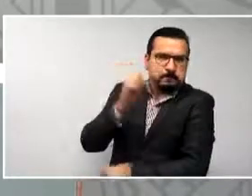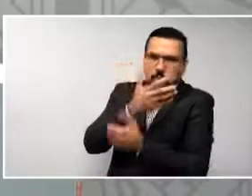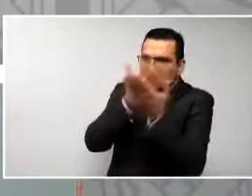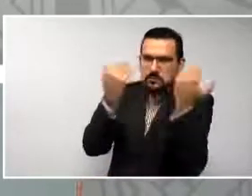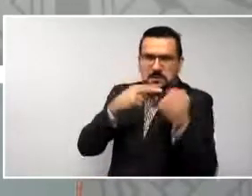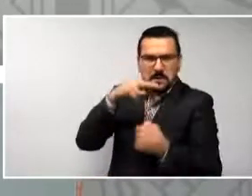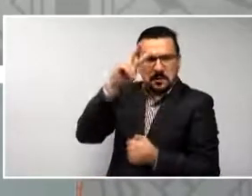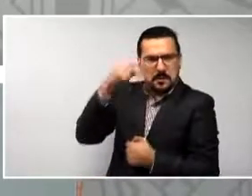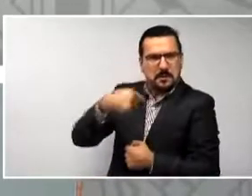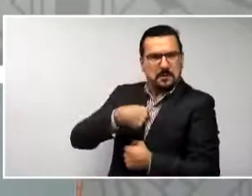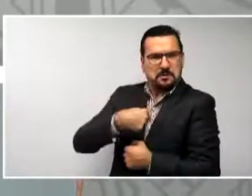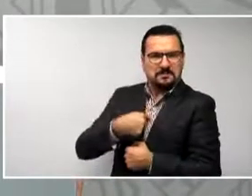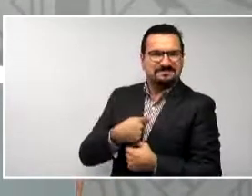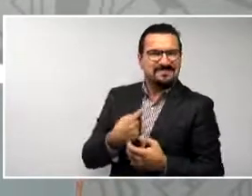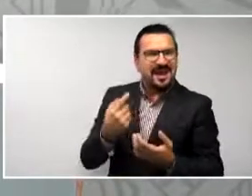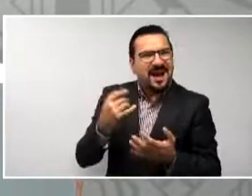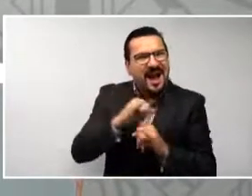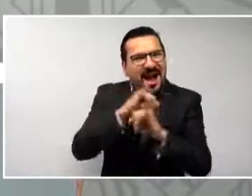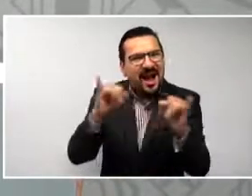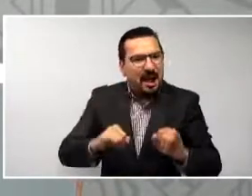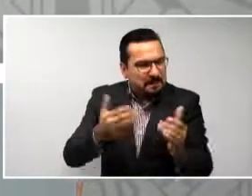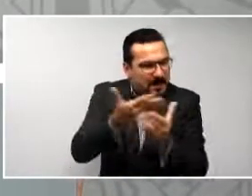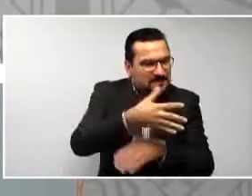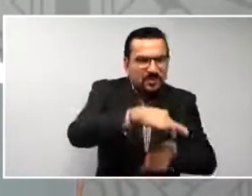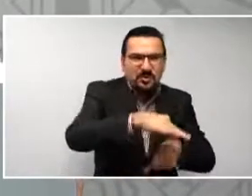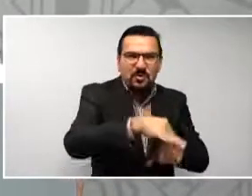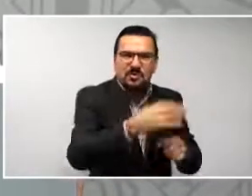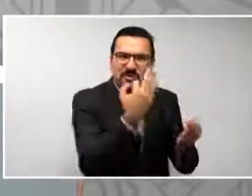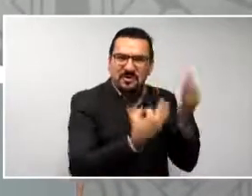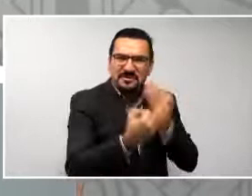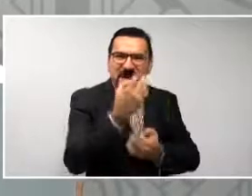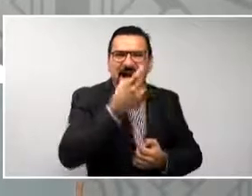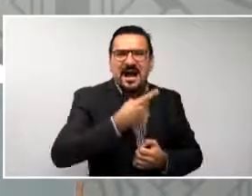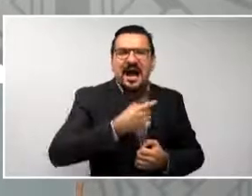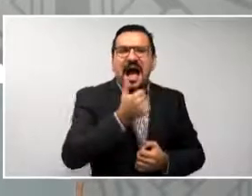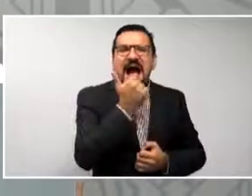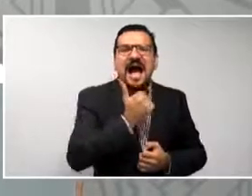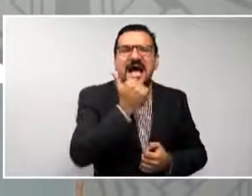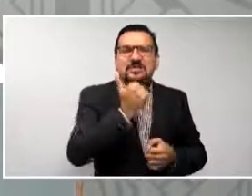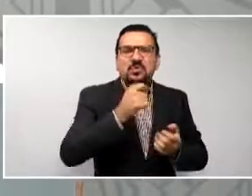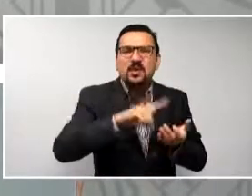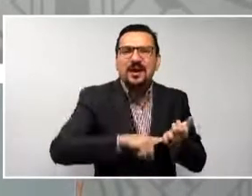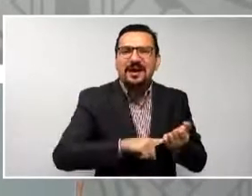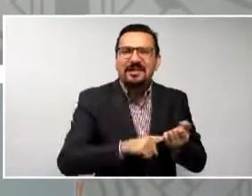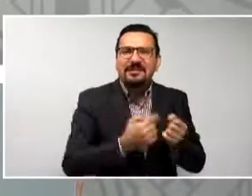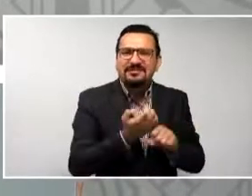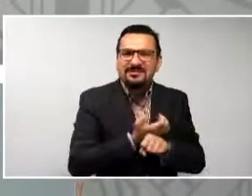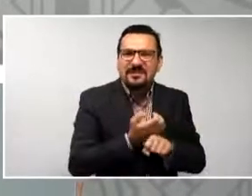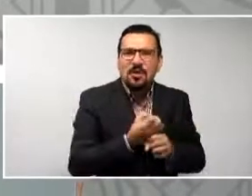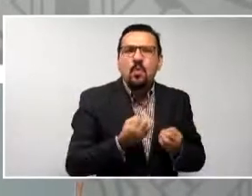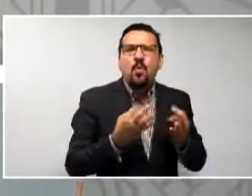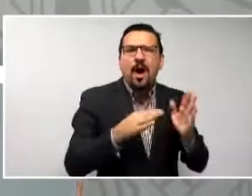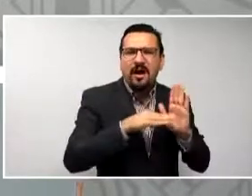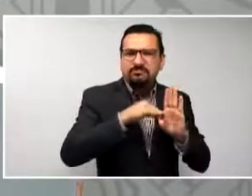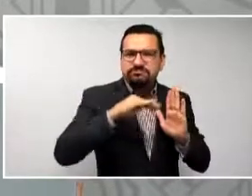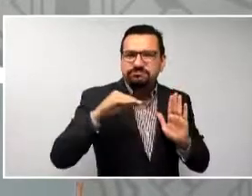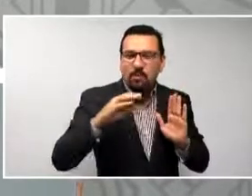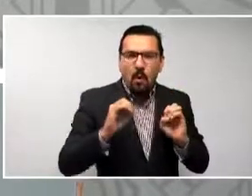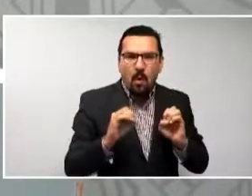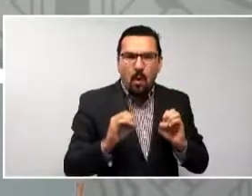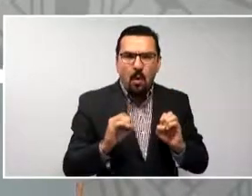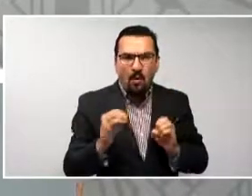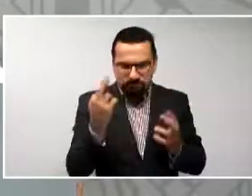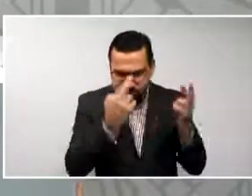que jamás se haya secado para ver los niveles de azúcar o sea ya tan siquiera